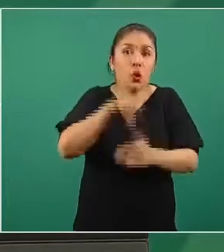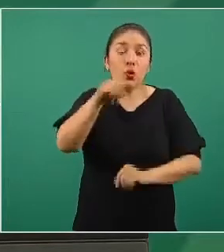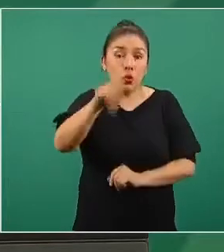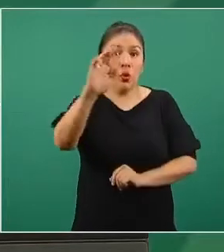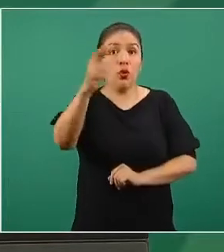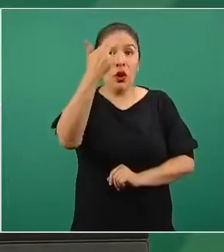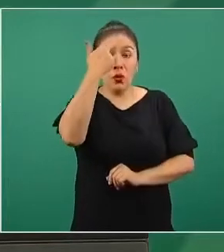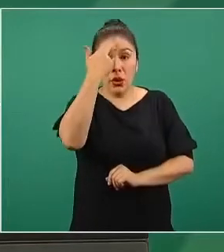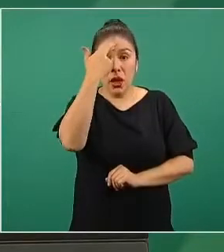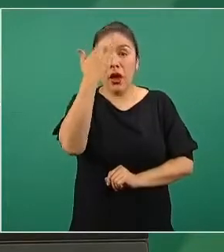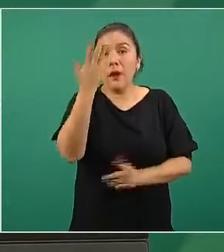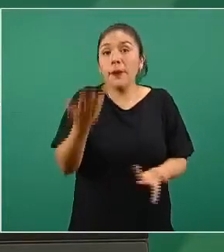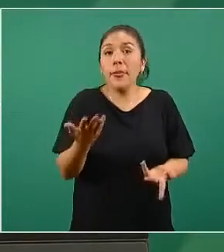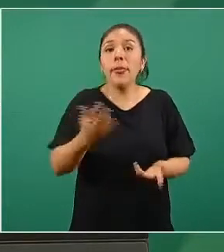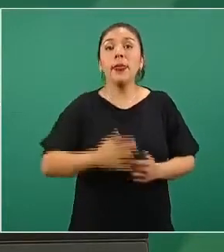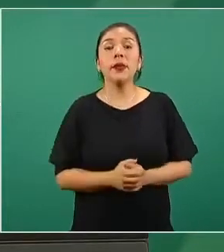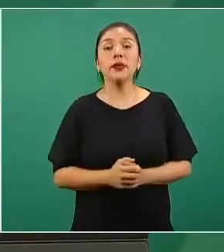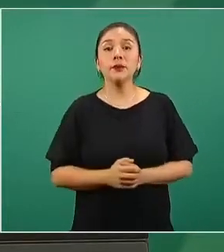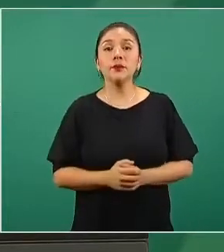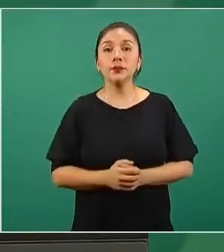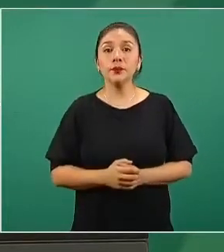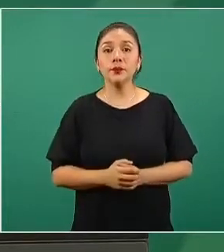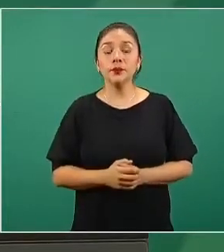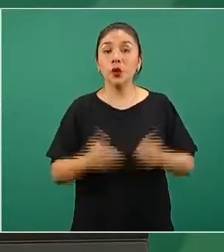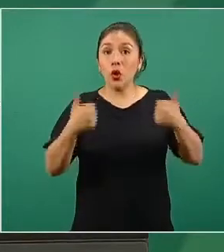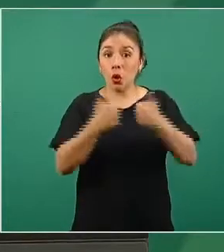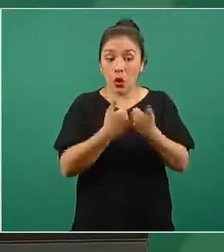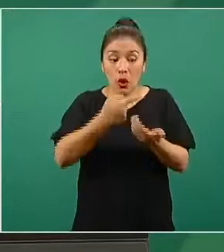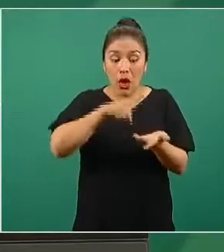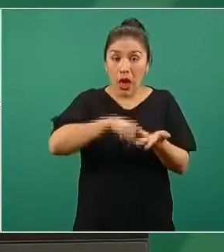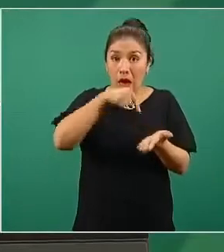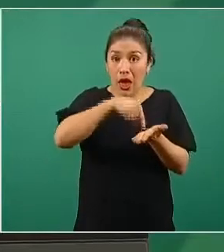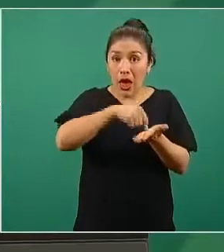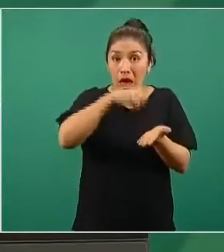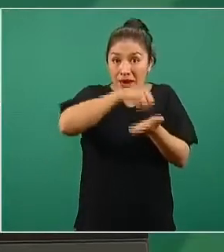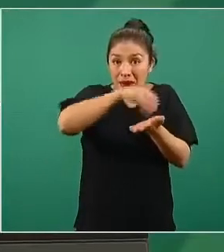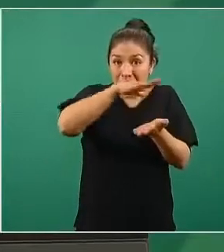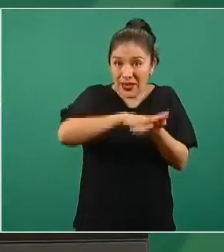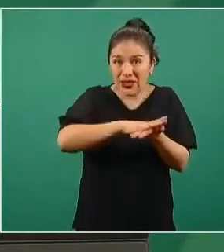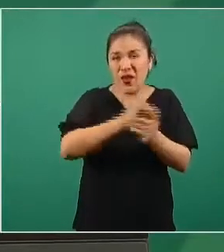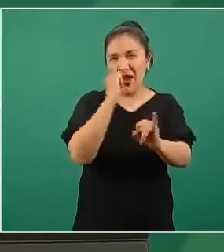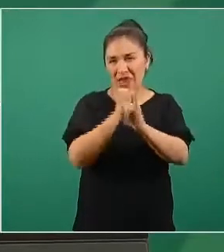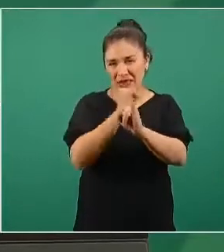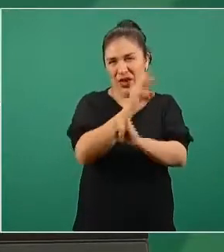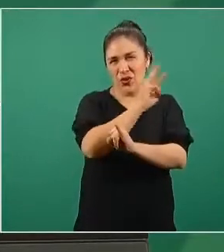recordar que además del registro en